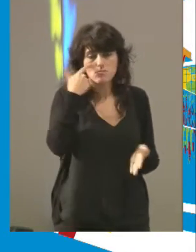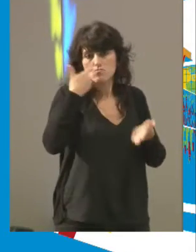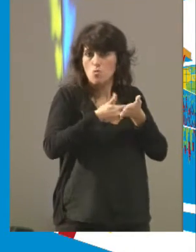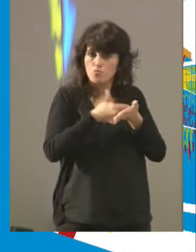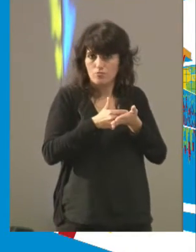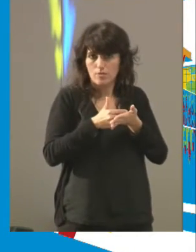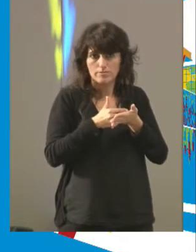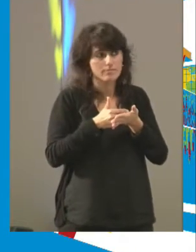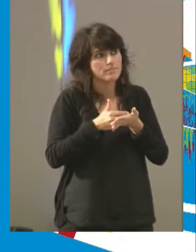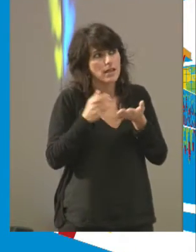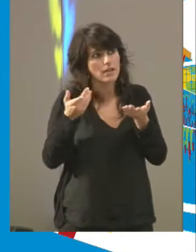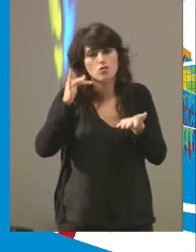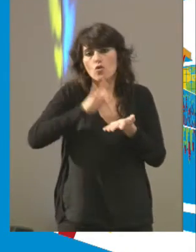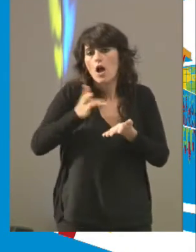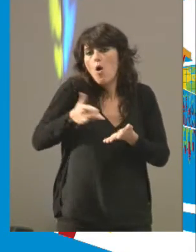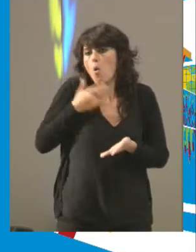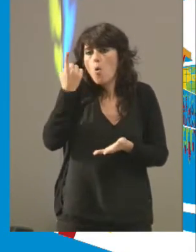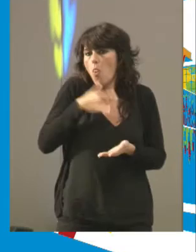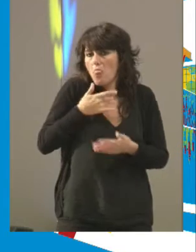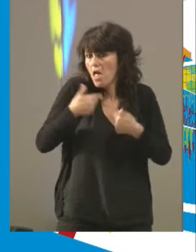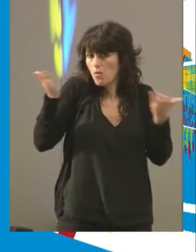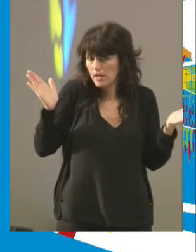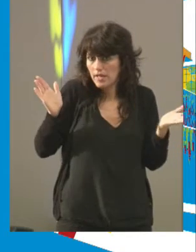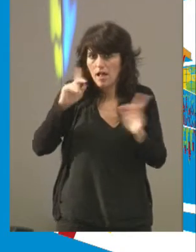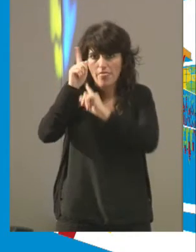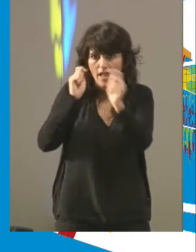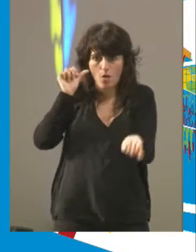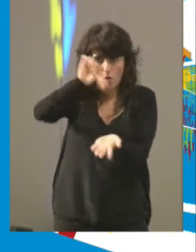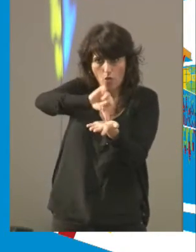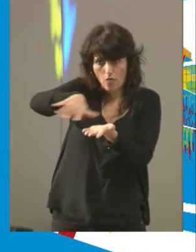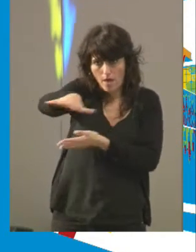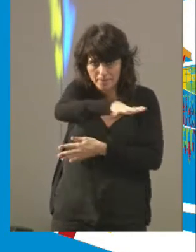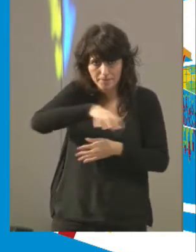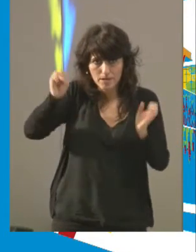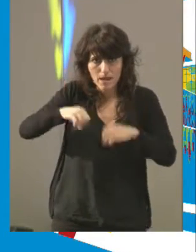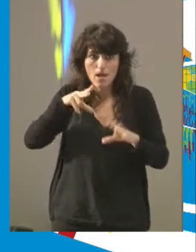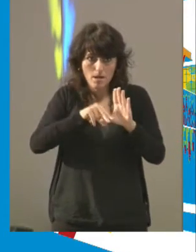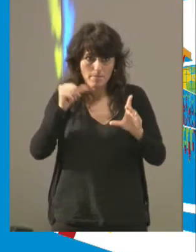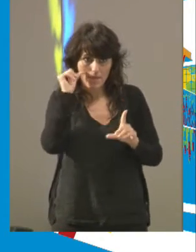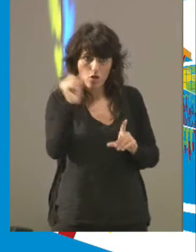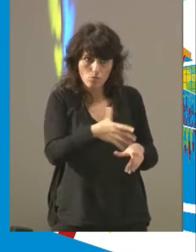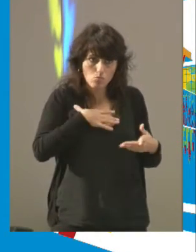lo que ocurre un día cualquiera en el área metropolitana de Zaragoza. Si podéis lanzar el vídeo.